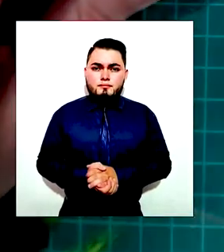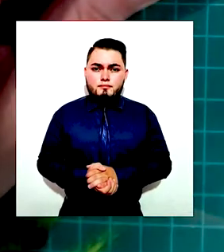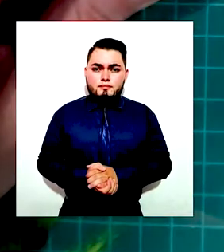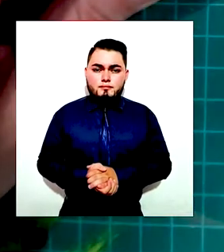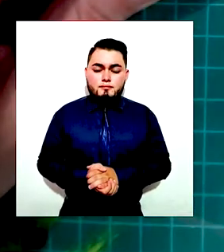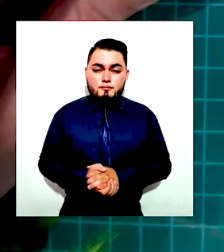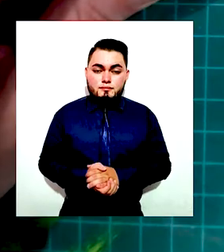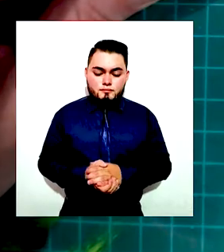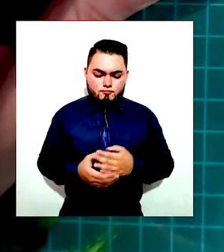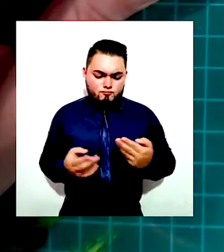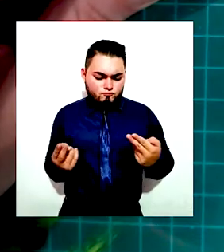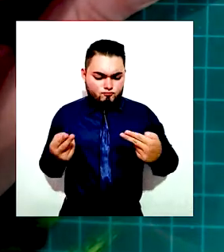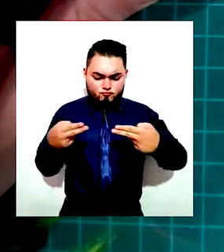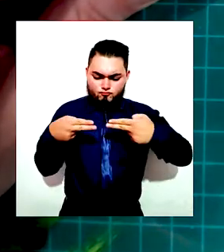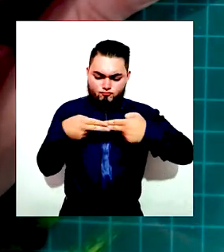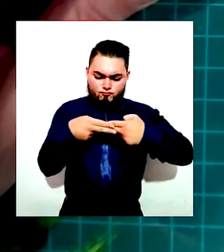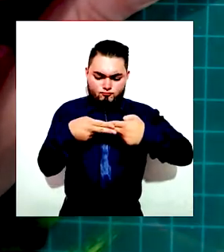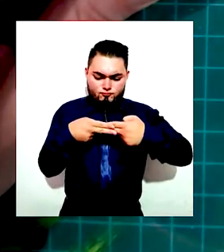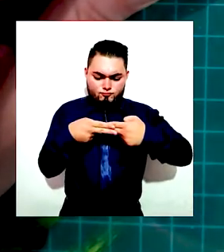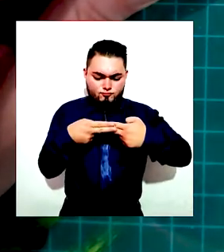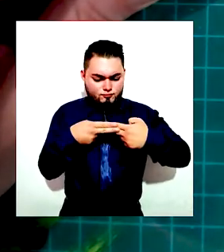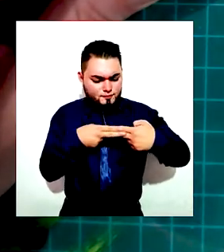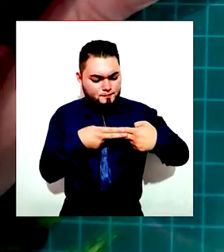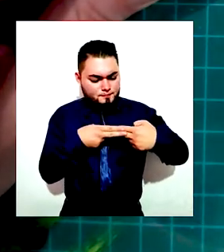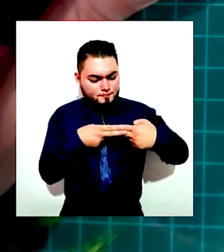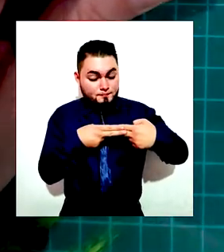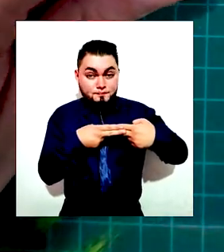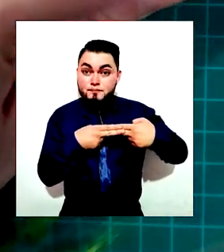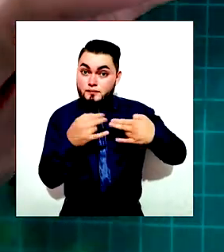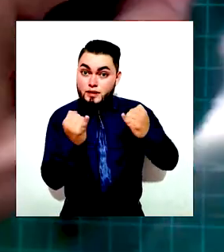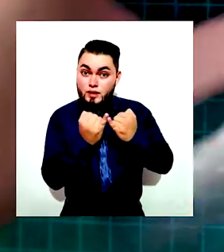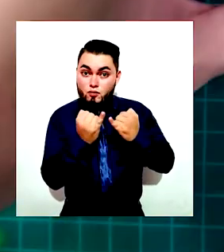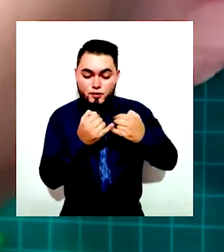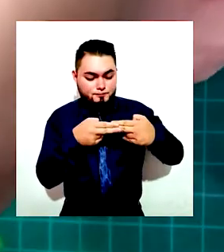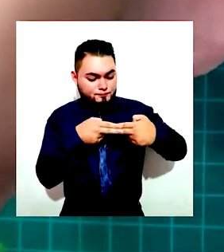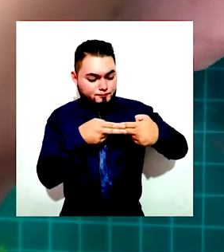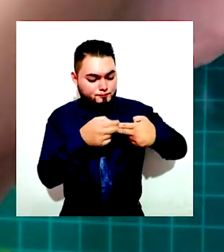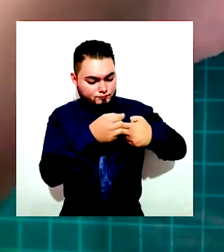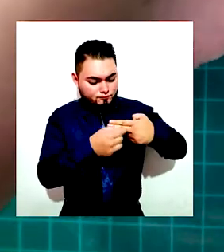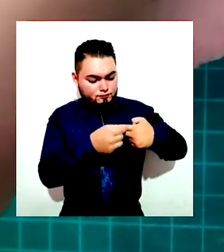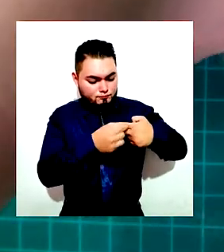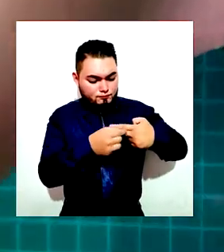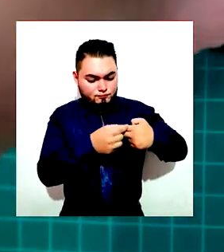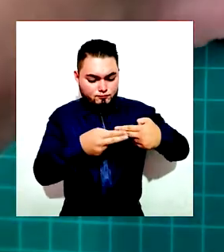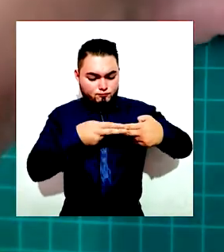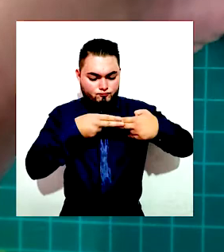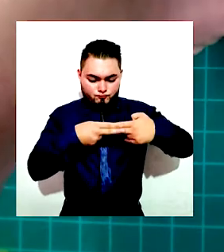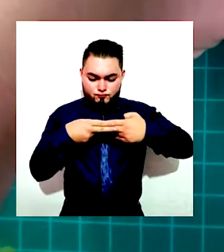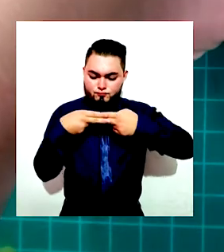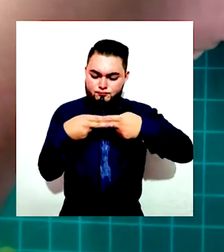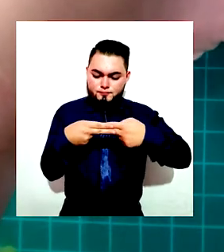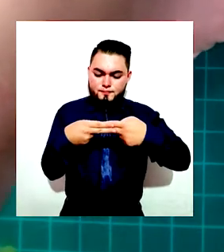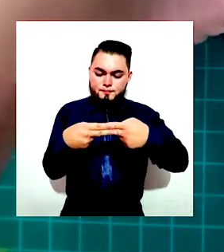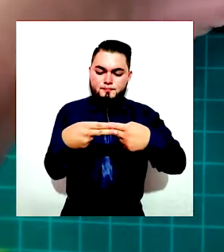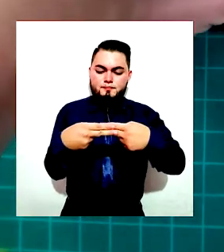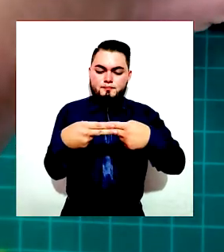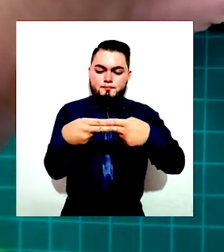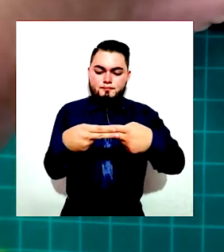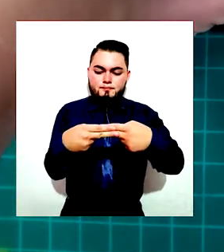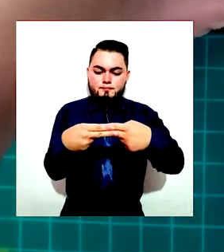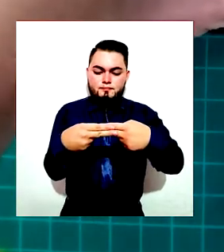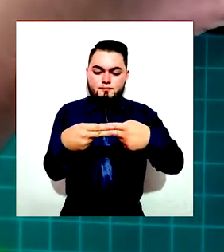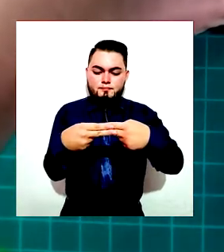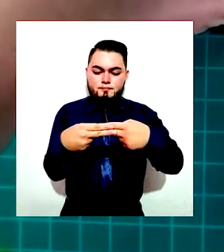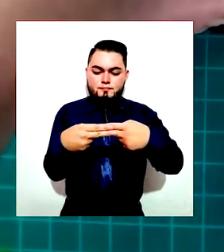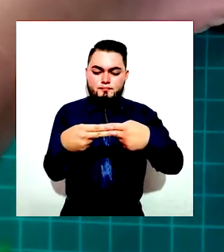Con una engrapadora uniremos ambas piezas. Coloca la lámina de plástico sobre la tira de foamy, haciendo que el